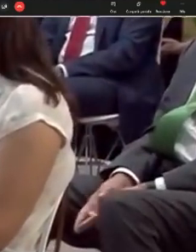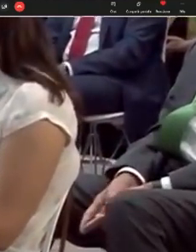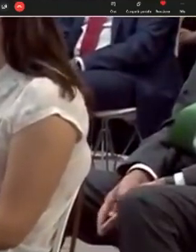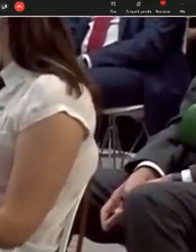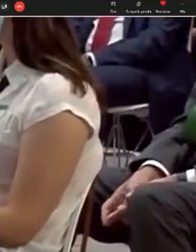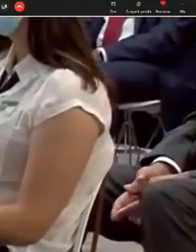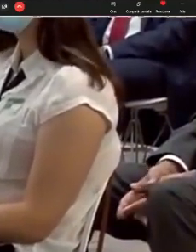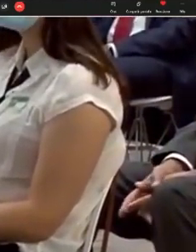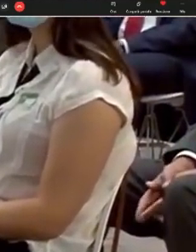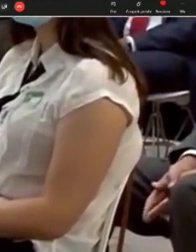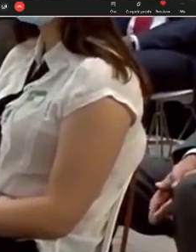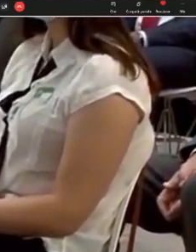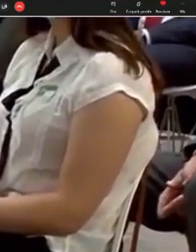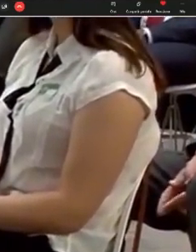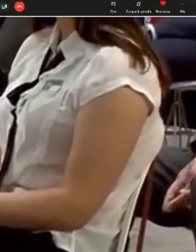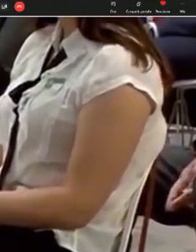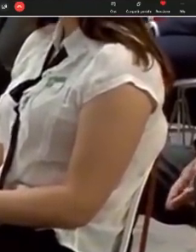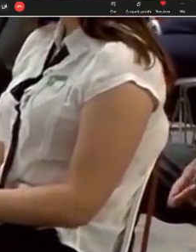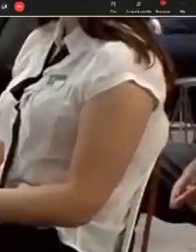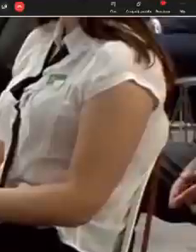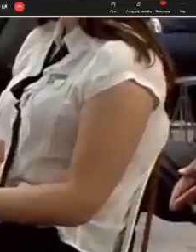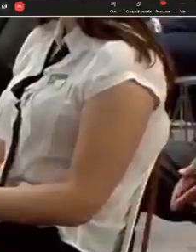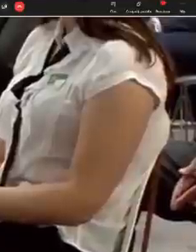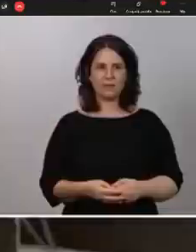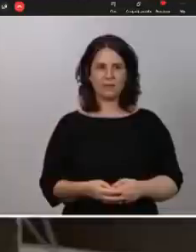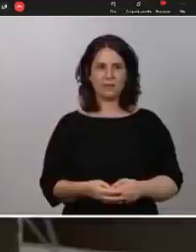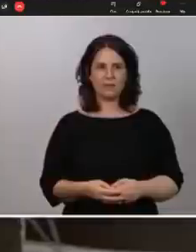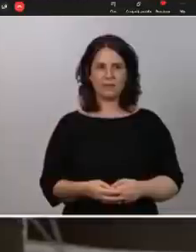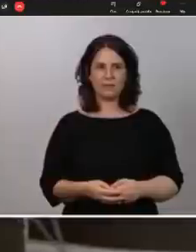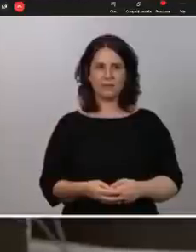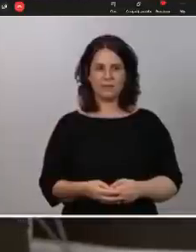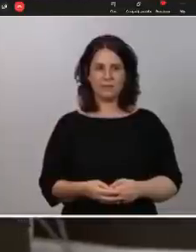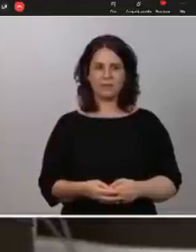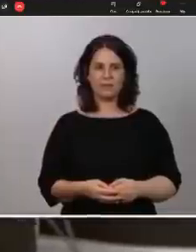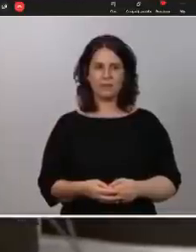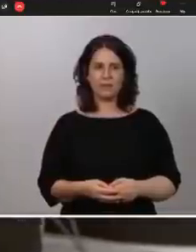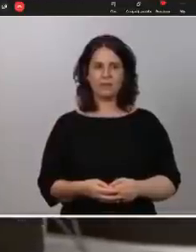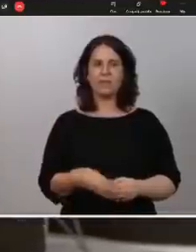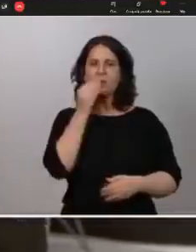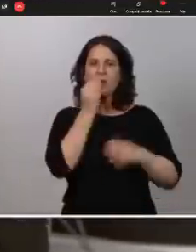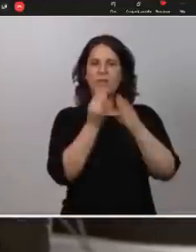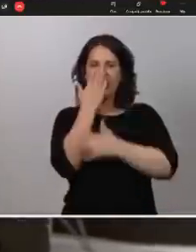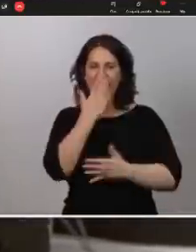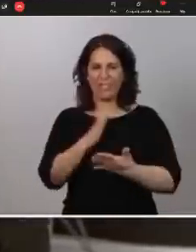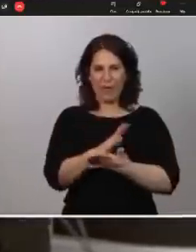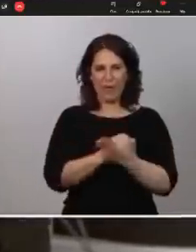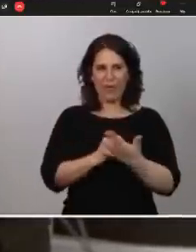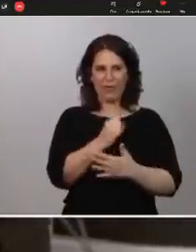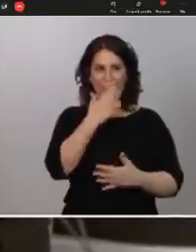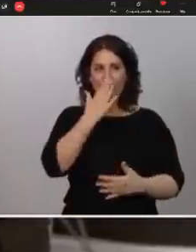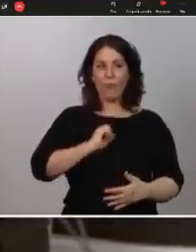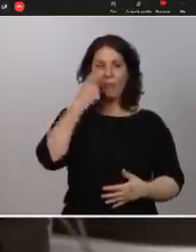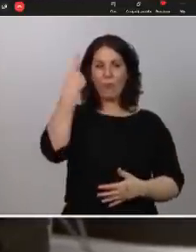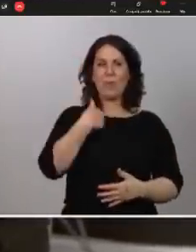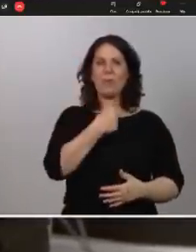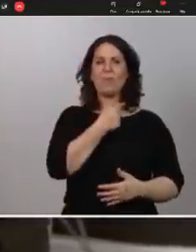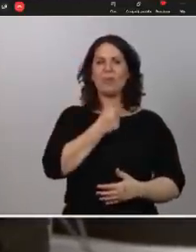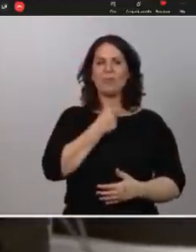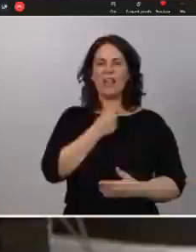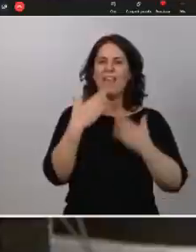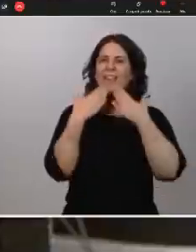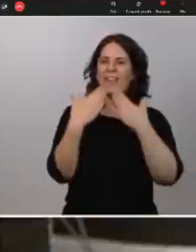un golpe brutal que va a afectar a muchísimas familias de muchísimas empresas se ha disparado la tasa de concursos en las acciones de las empresas